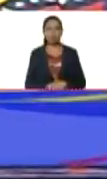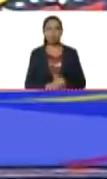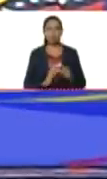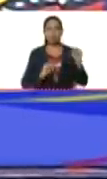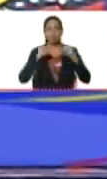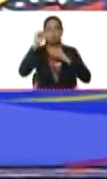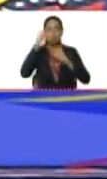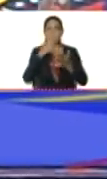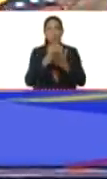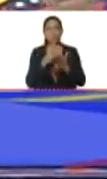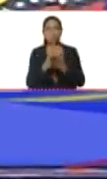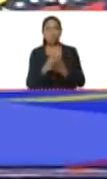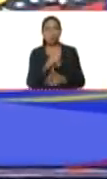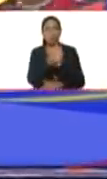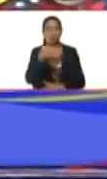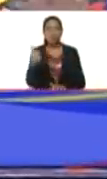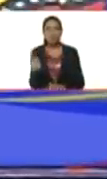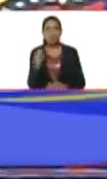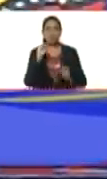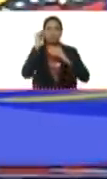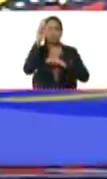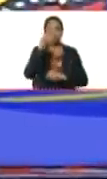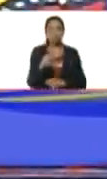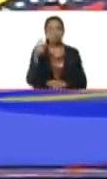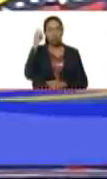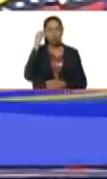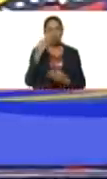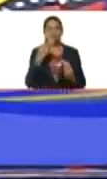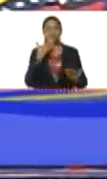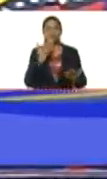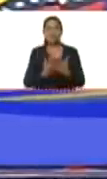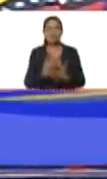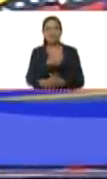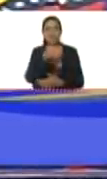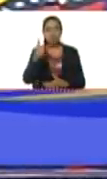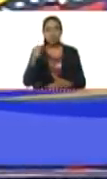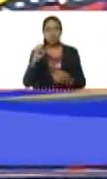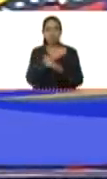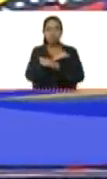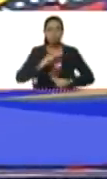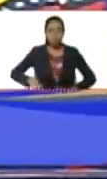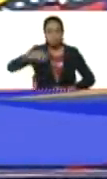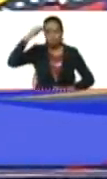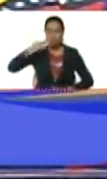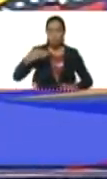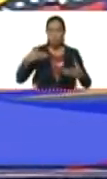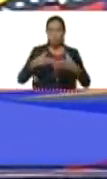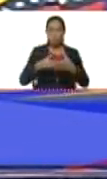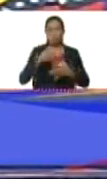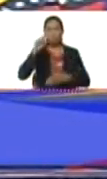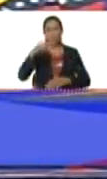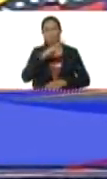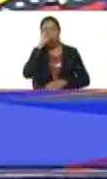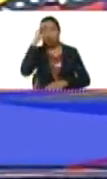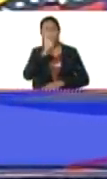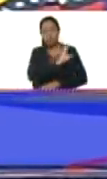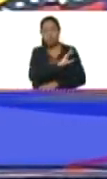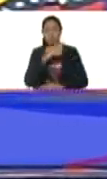Vencedores y venciendo todos los días. Muchas gracias. Fuerza Armada Nacional Bolivariana y la Milicia Nacional